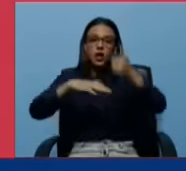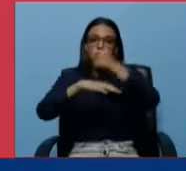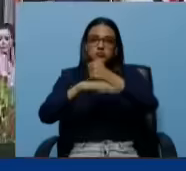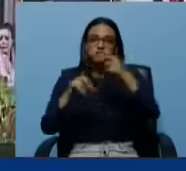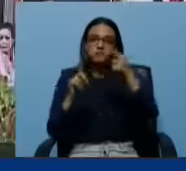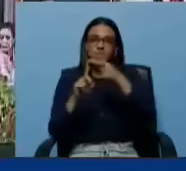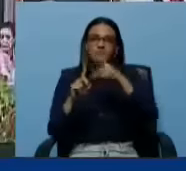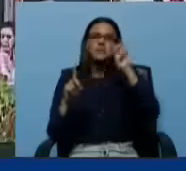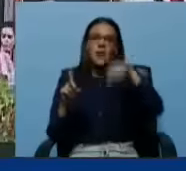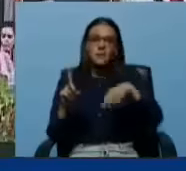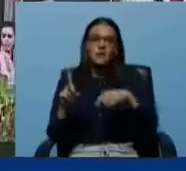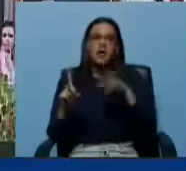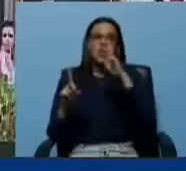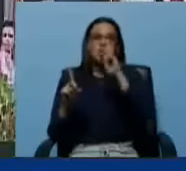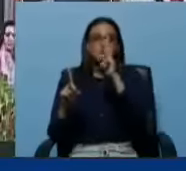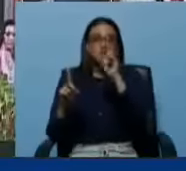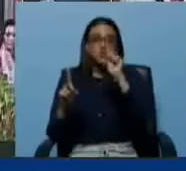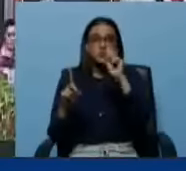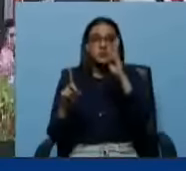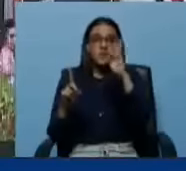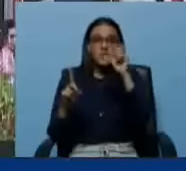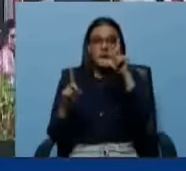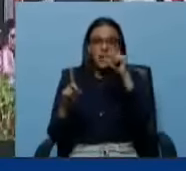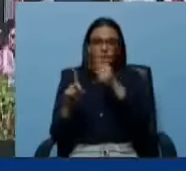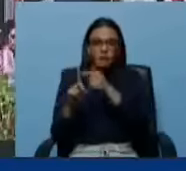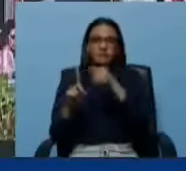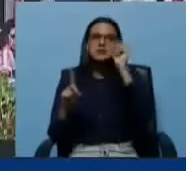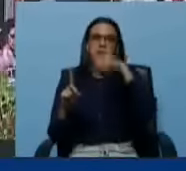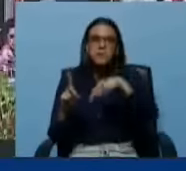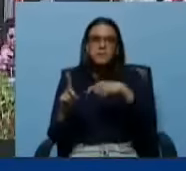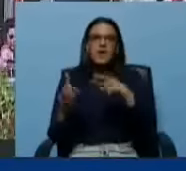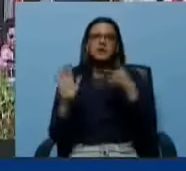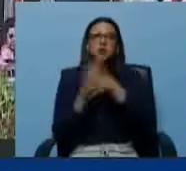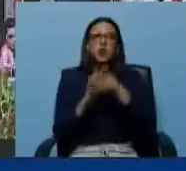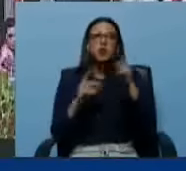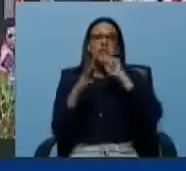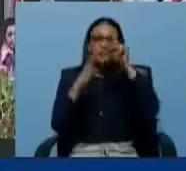igualmente a Roosevelt Skerry de la Confederación de Dominica,